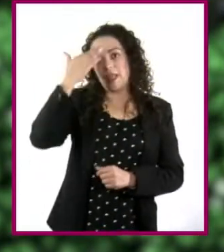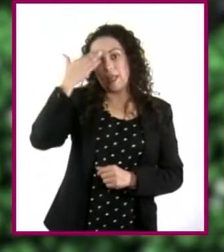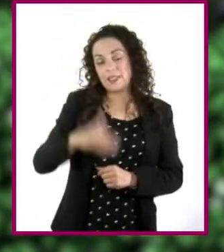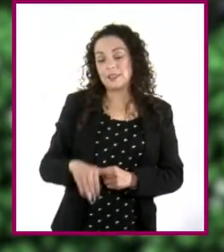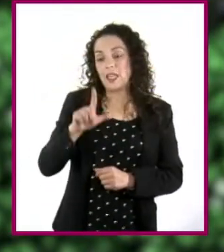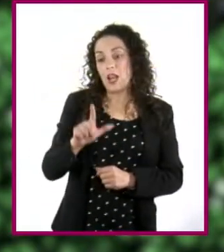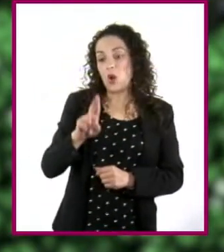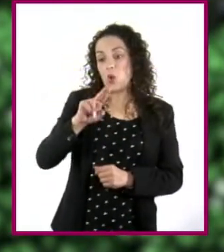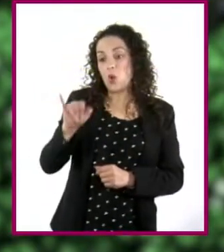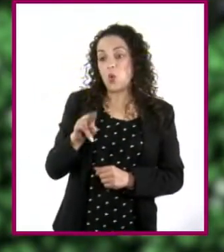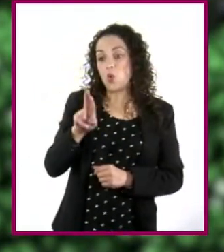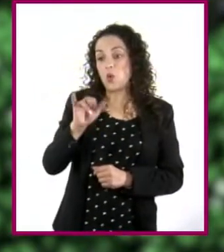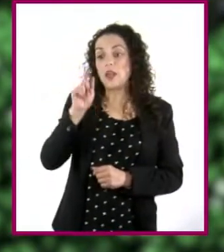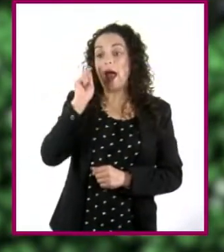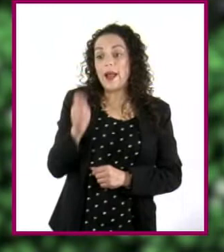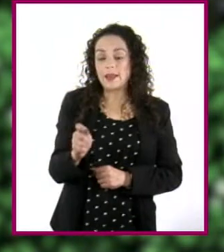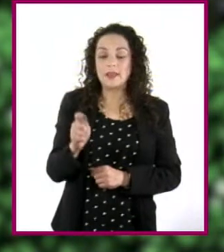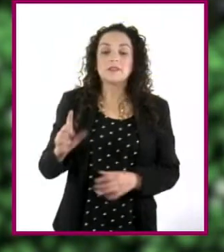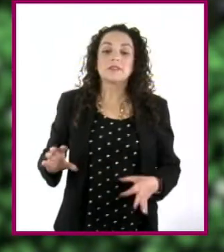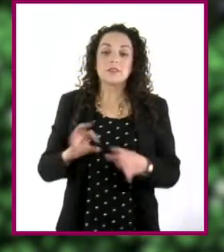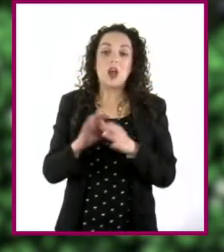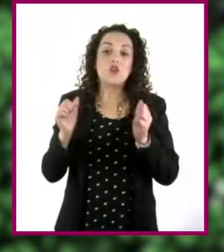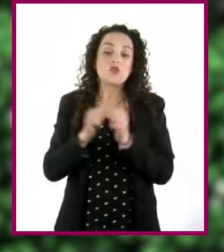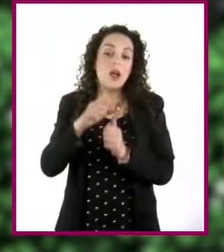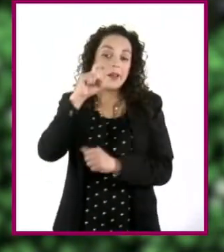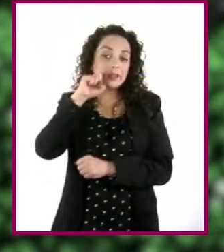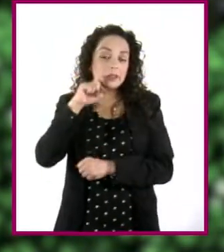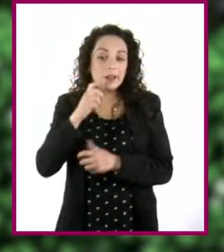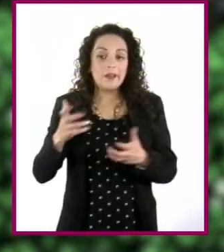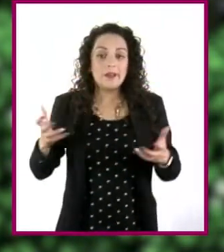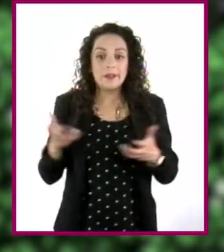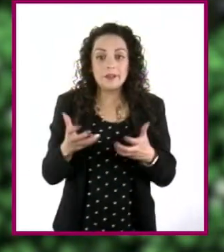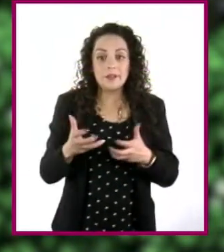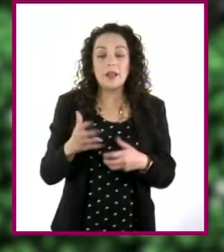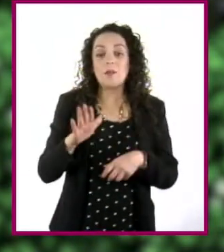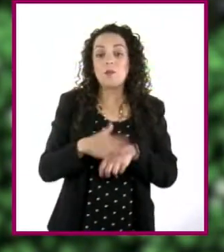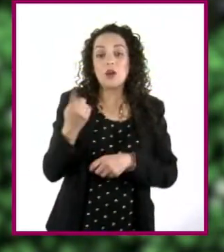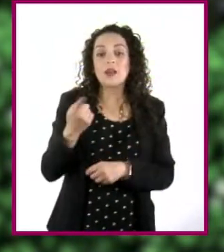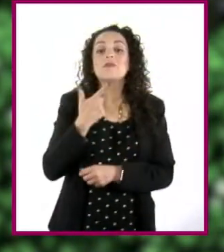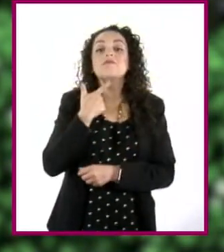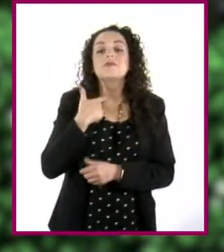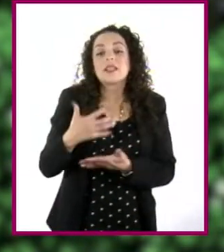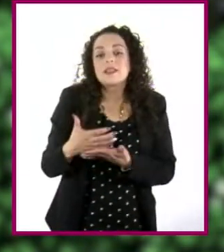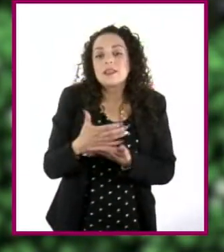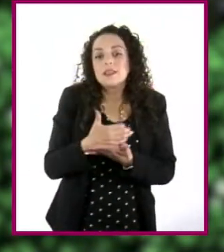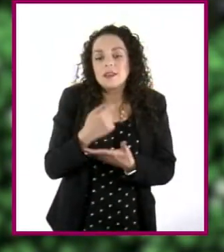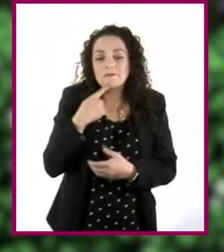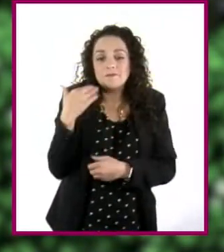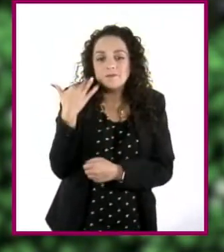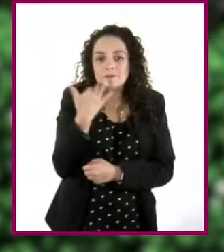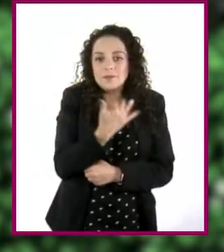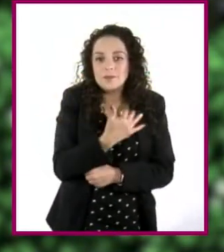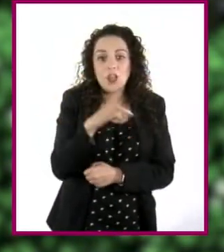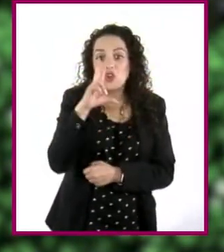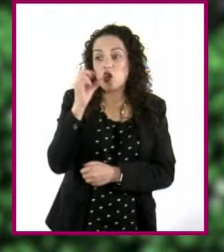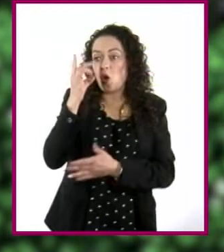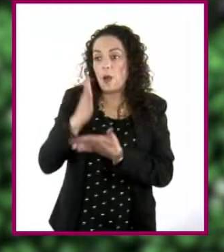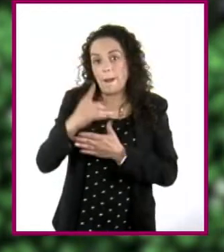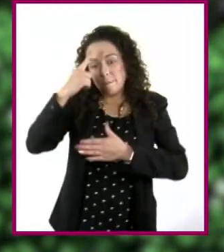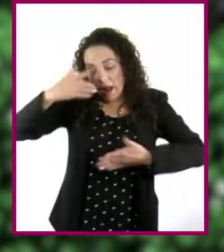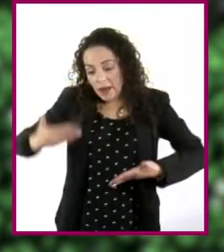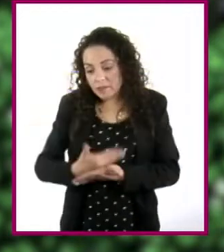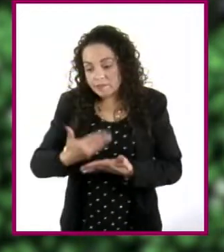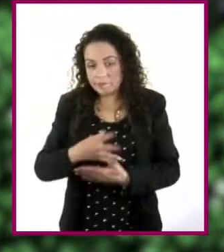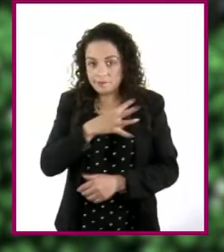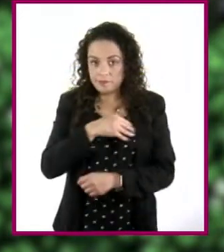tener relaciones sexuales por placer y no nada más para tener hijos. Y ahora que lo pienso, los pecados son cosas